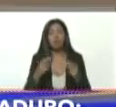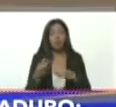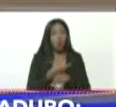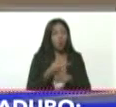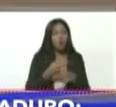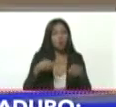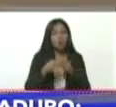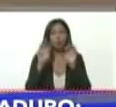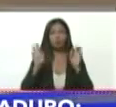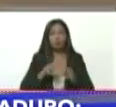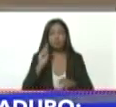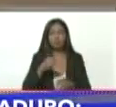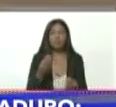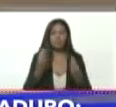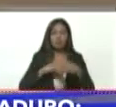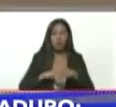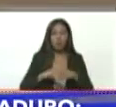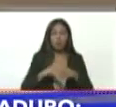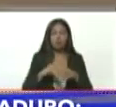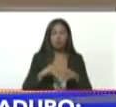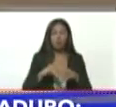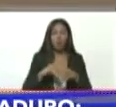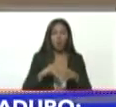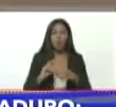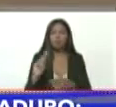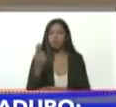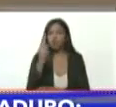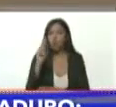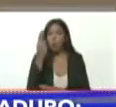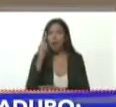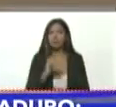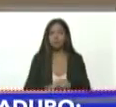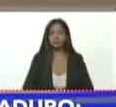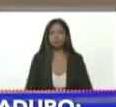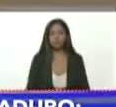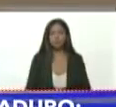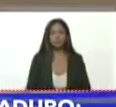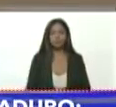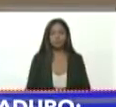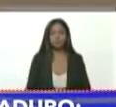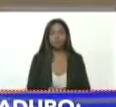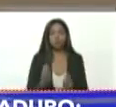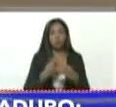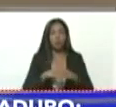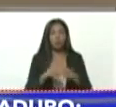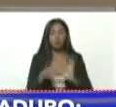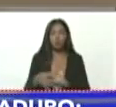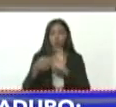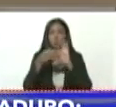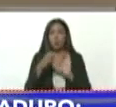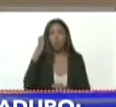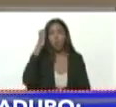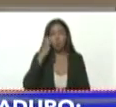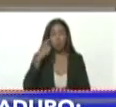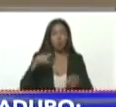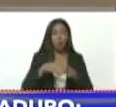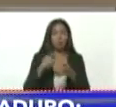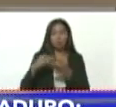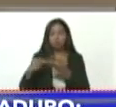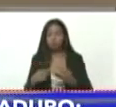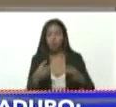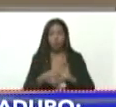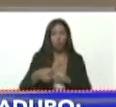gobiernos del Acuerdo de Montevideo, hay que actuar con la Unión Europea, hay que actuar con todos los gobiernos del